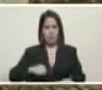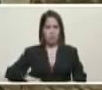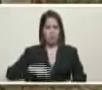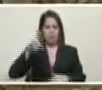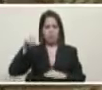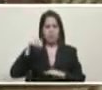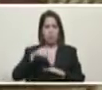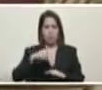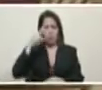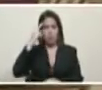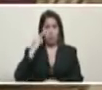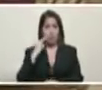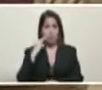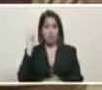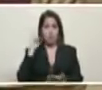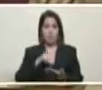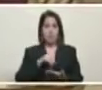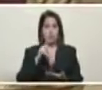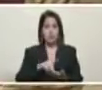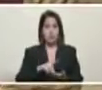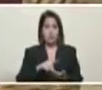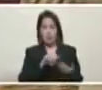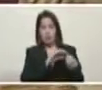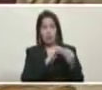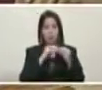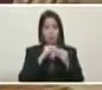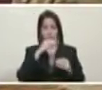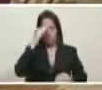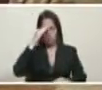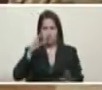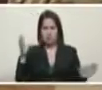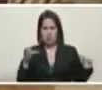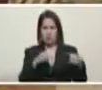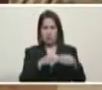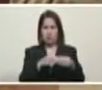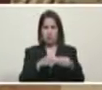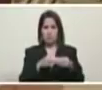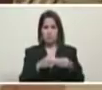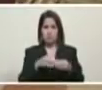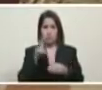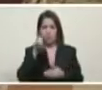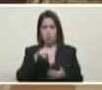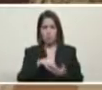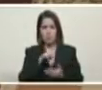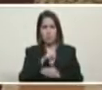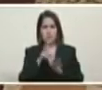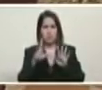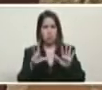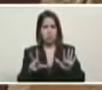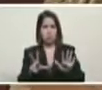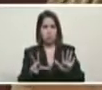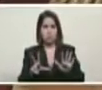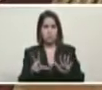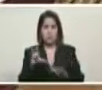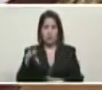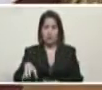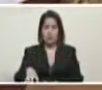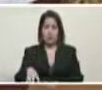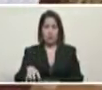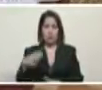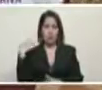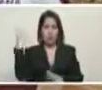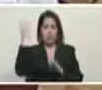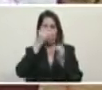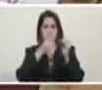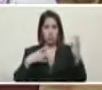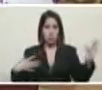Bolivariana que participaron en la Operación Militar Centinela 2018 en el estado Amazonas y